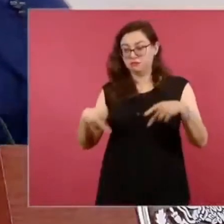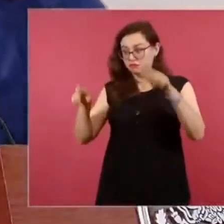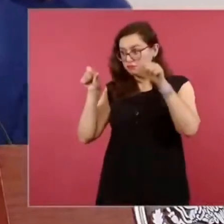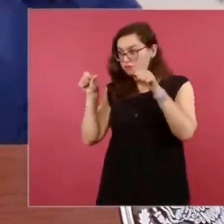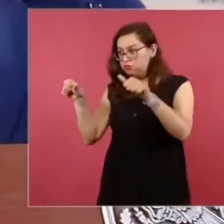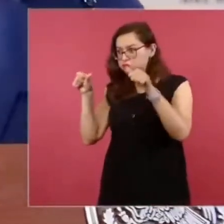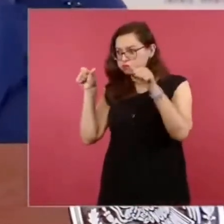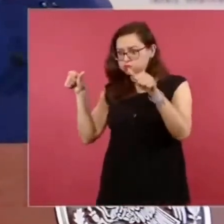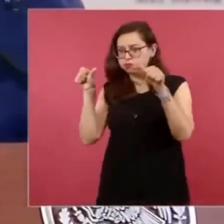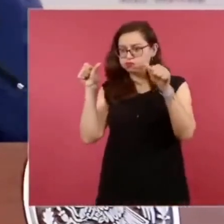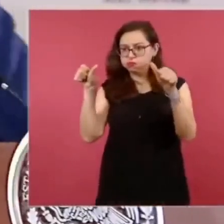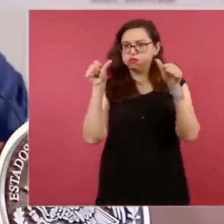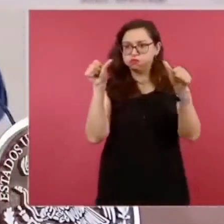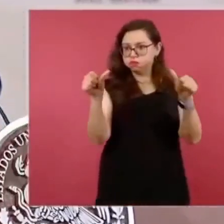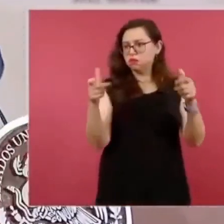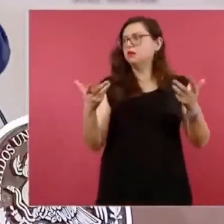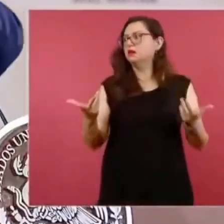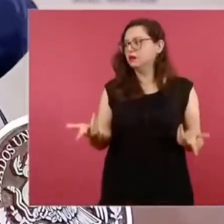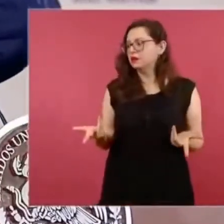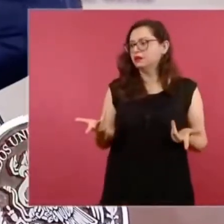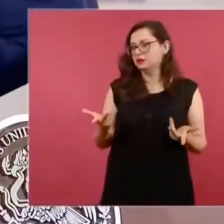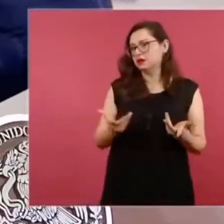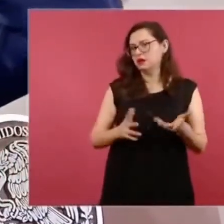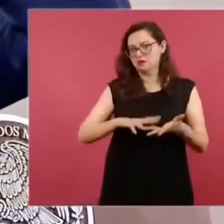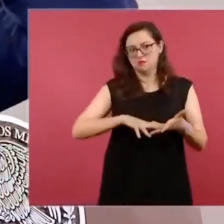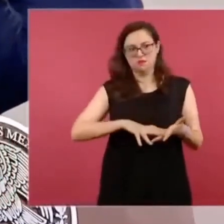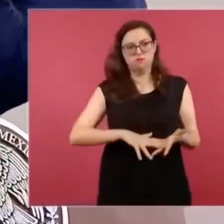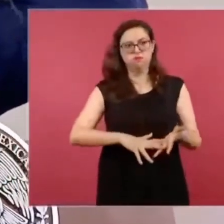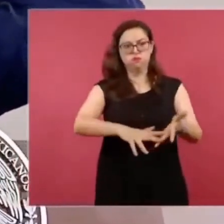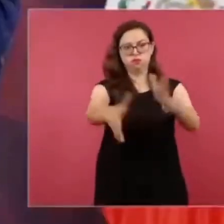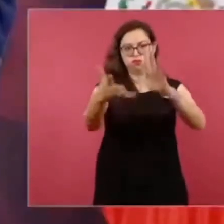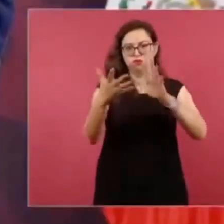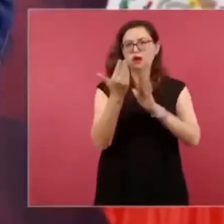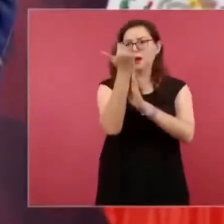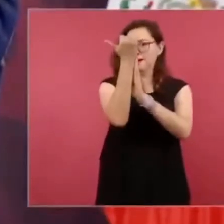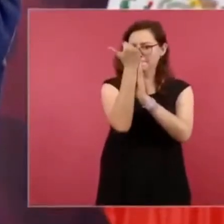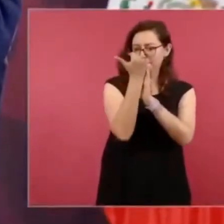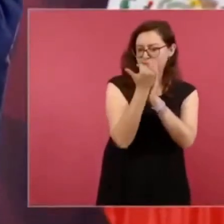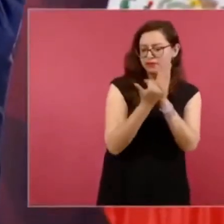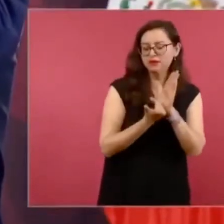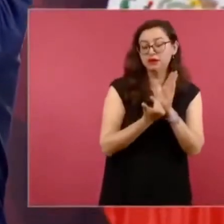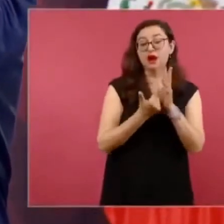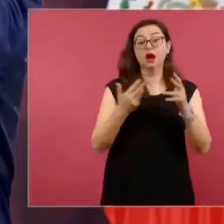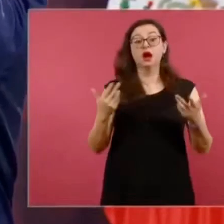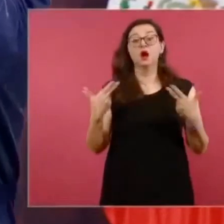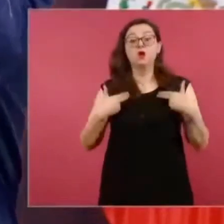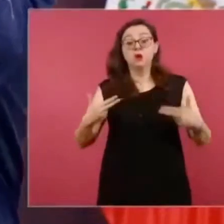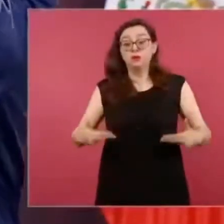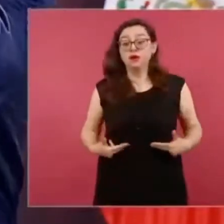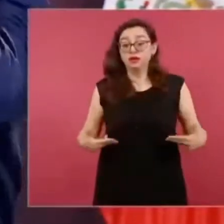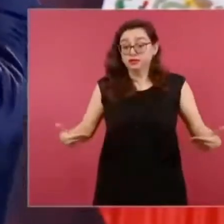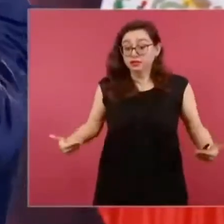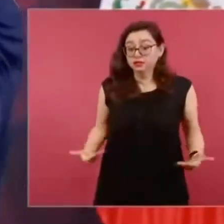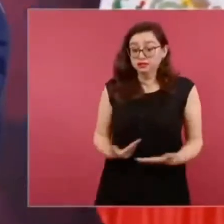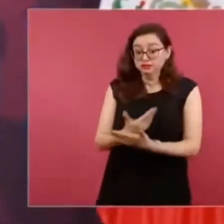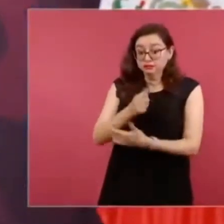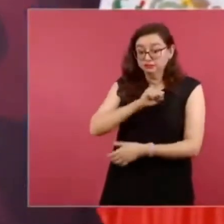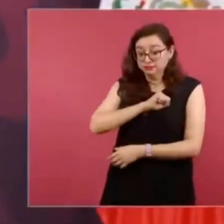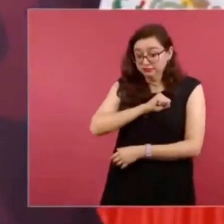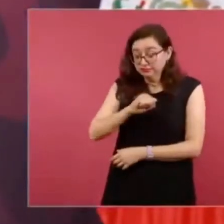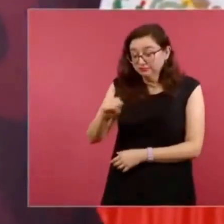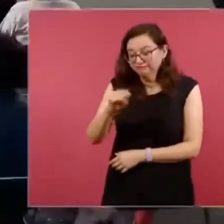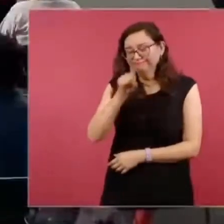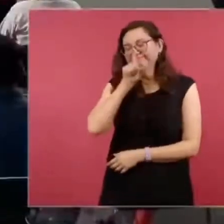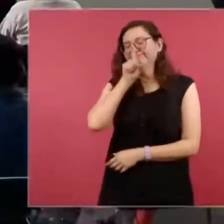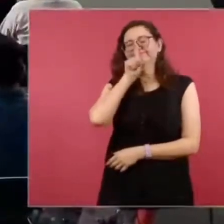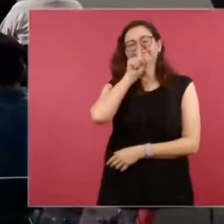porque el ser humano no es malo por naturaleza, son las circunstancias las que llevan a algunos a tomar